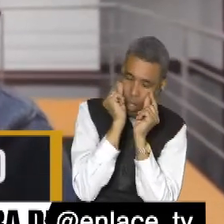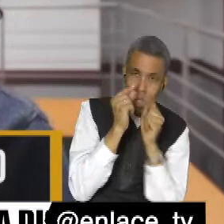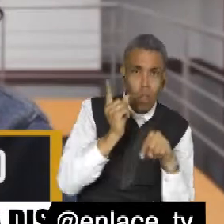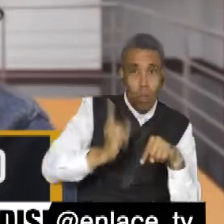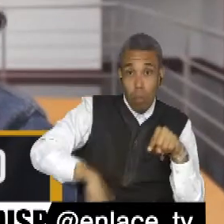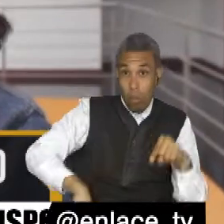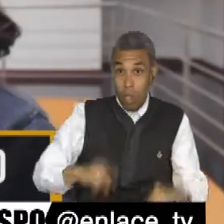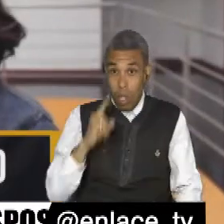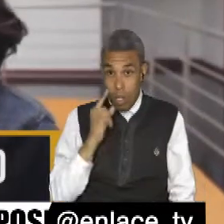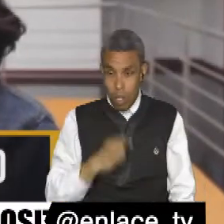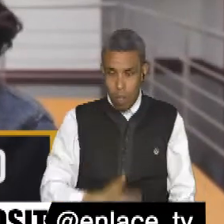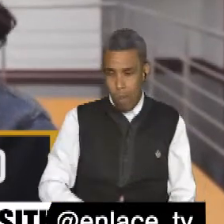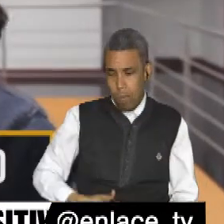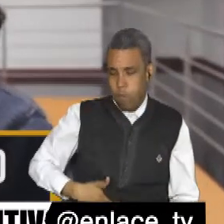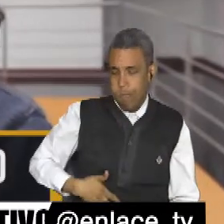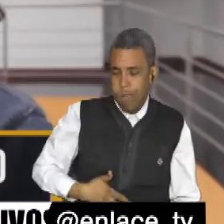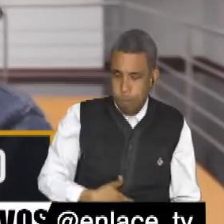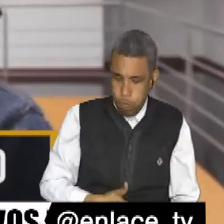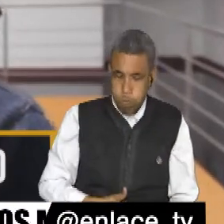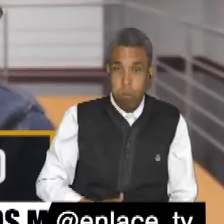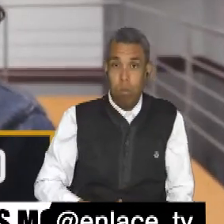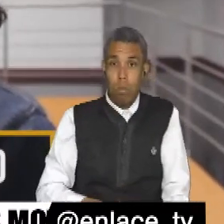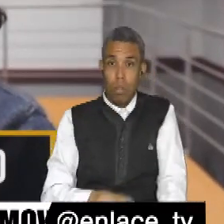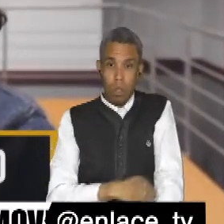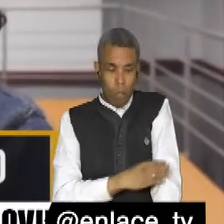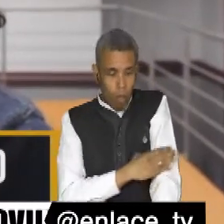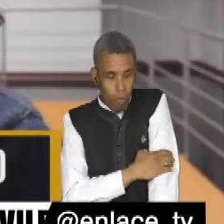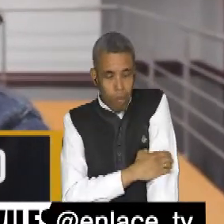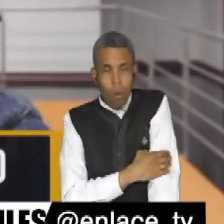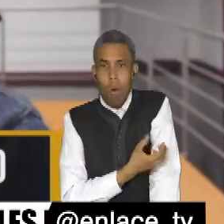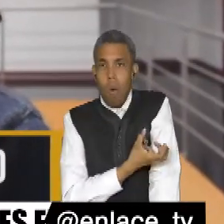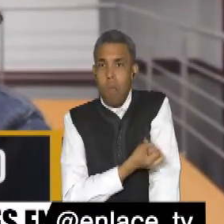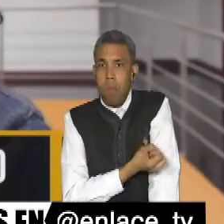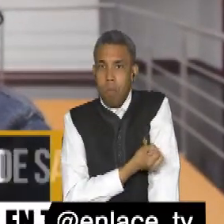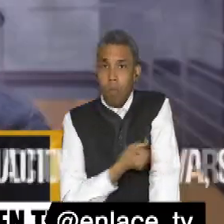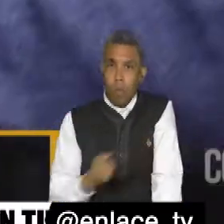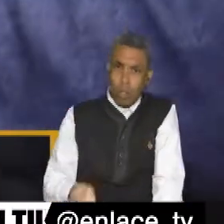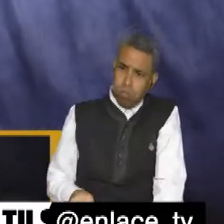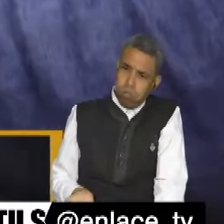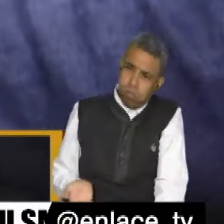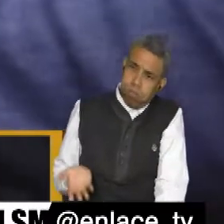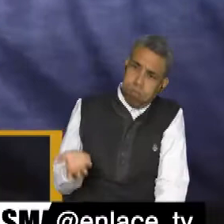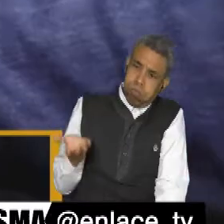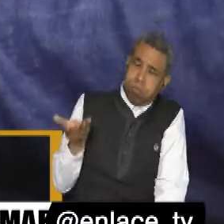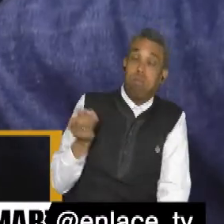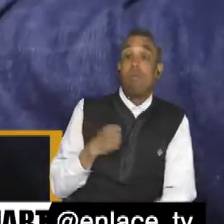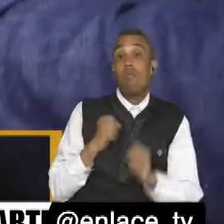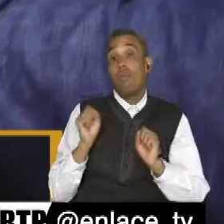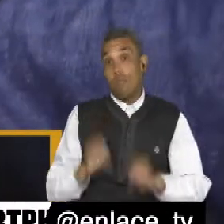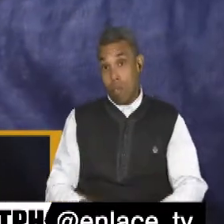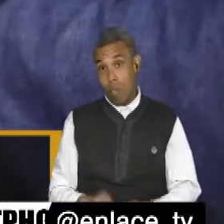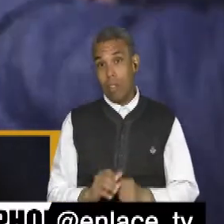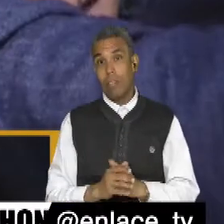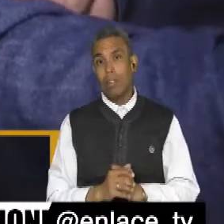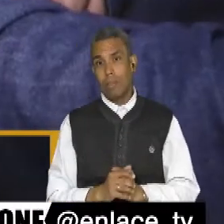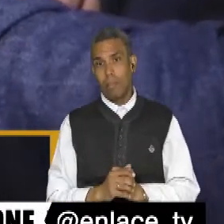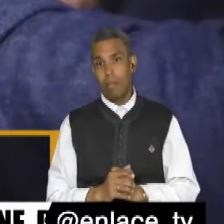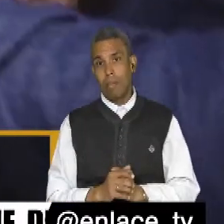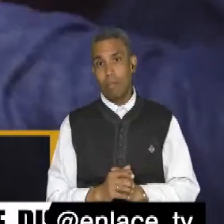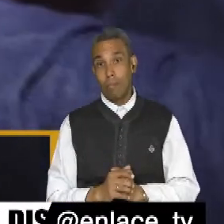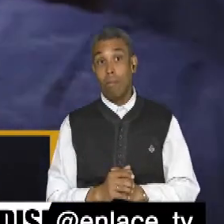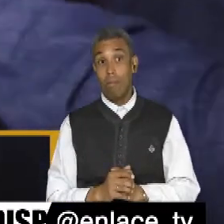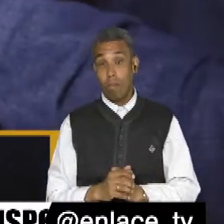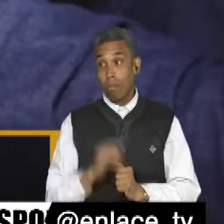digestivos, hipertensión. Eso puede causar generalmente en el ser humano. Aunque usted no lo crea, y según Lady